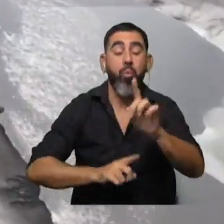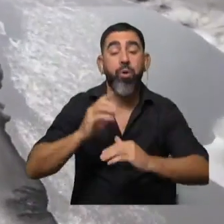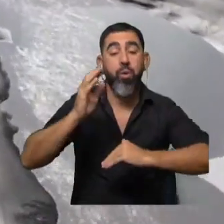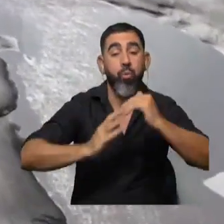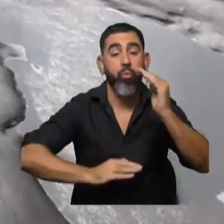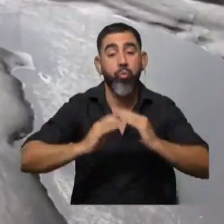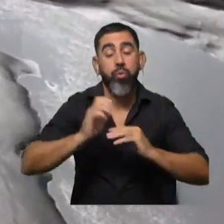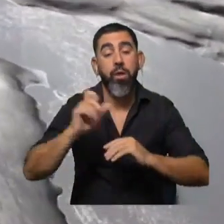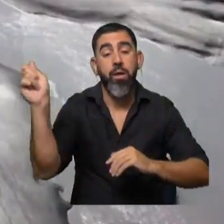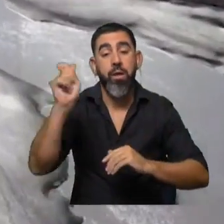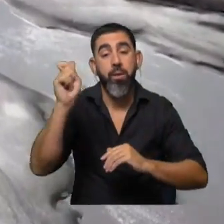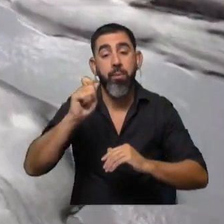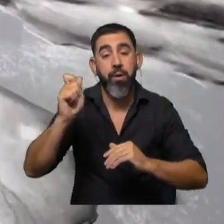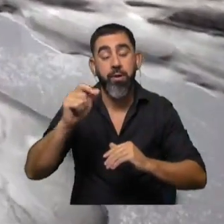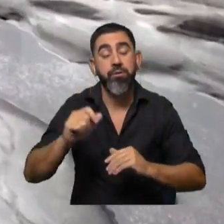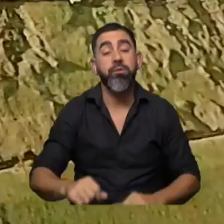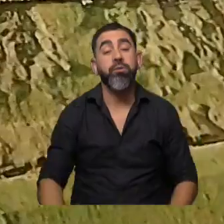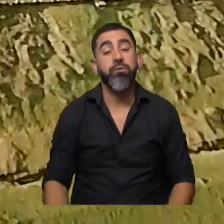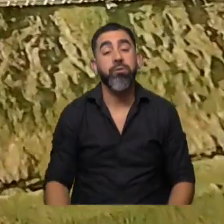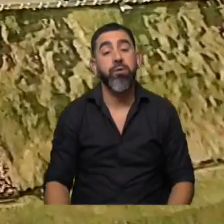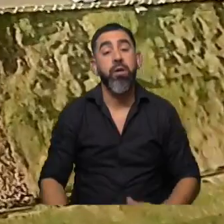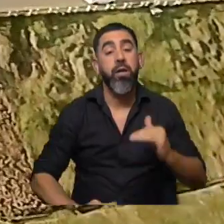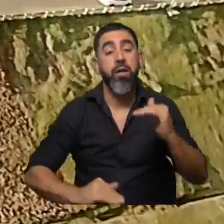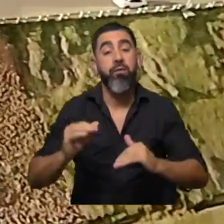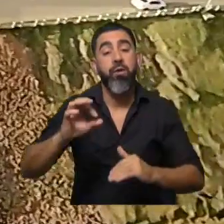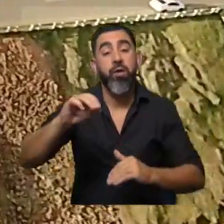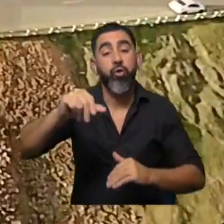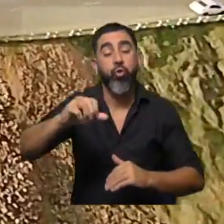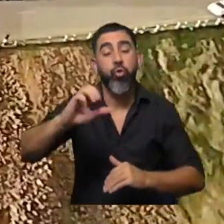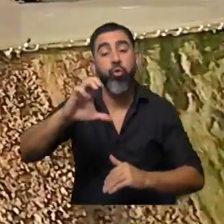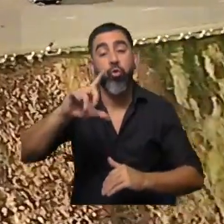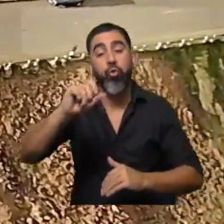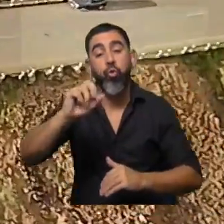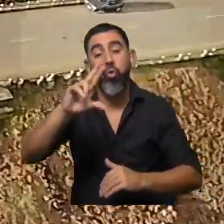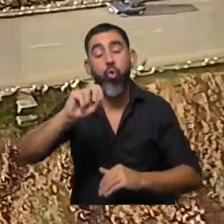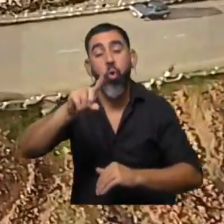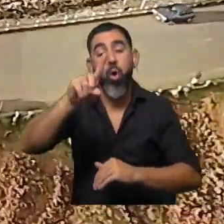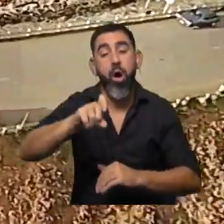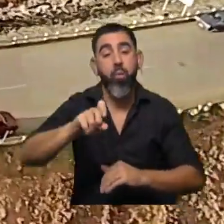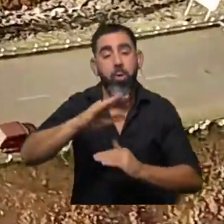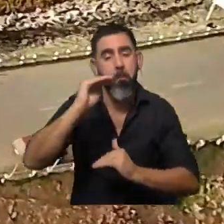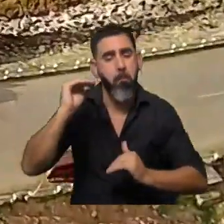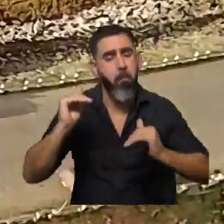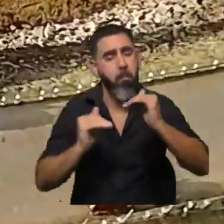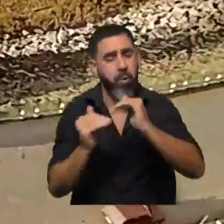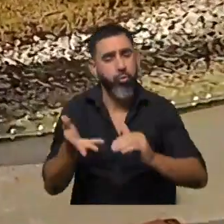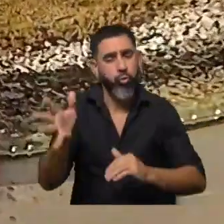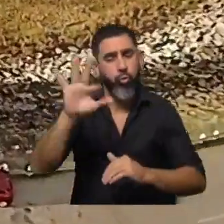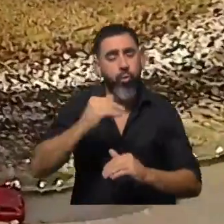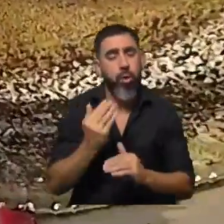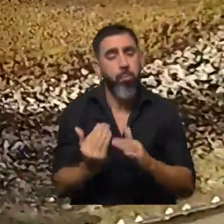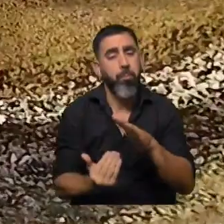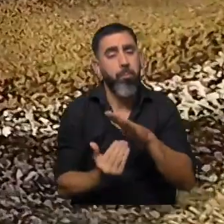de emergencia que se desarrollan en la cuenca, los niveles de sodio y cloruros en el agua de red exceden regularmente los